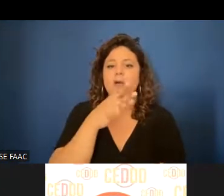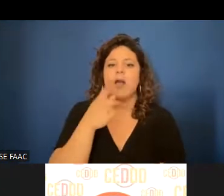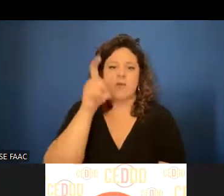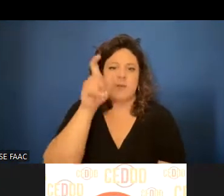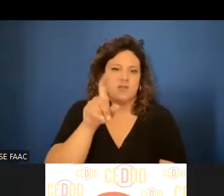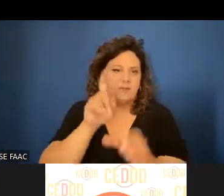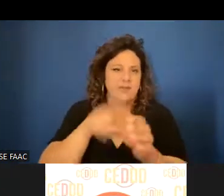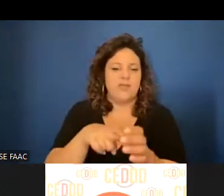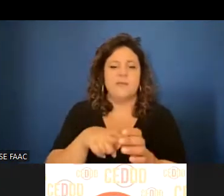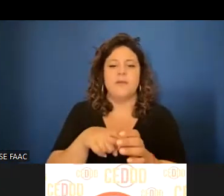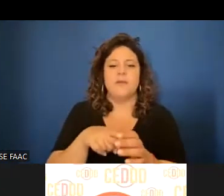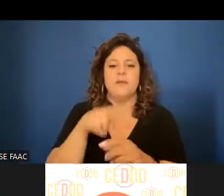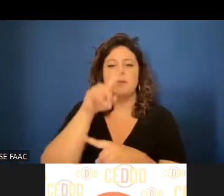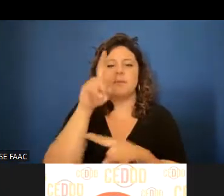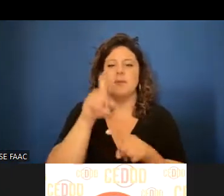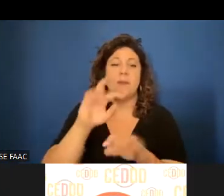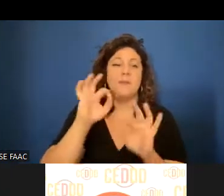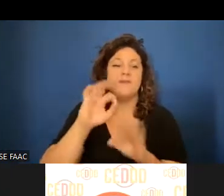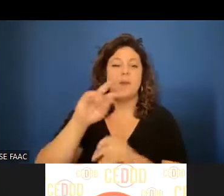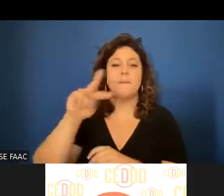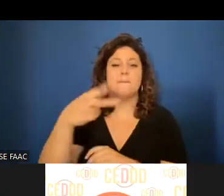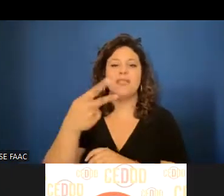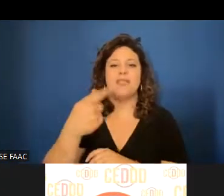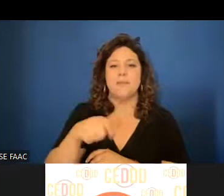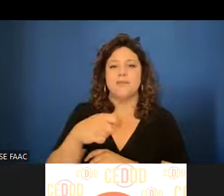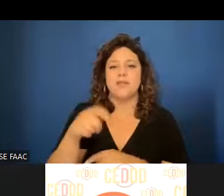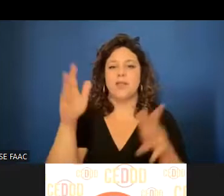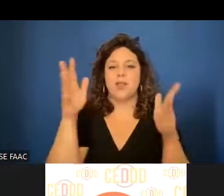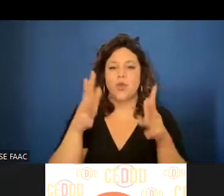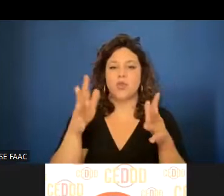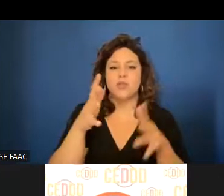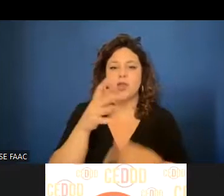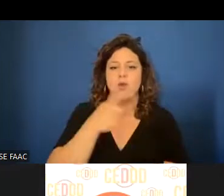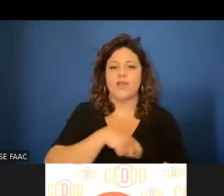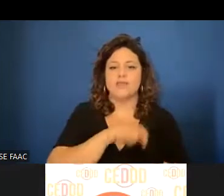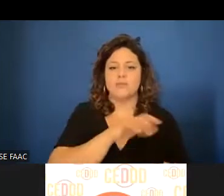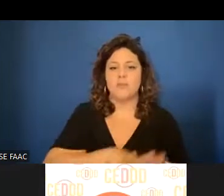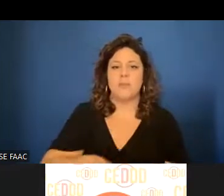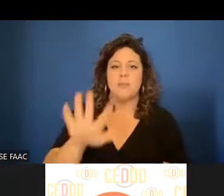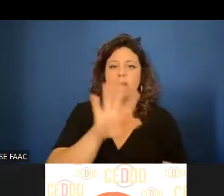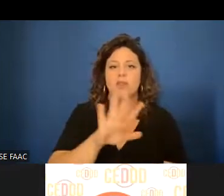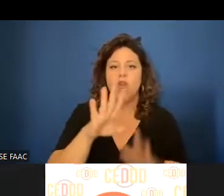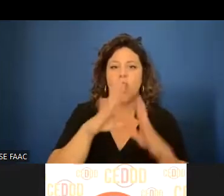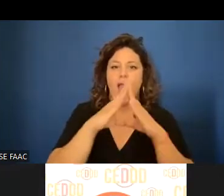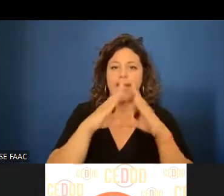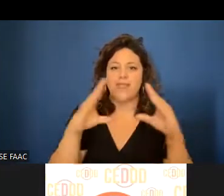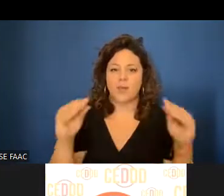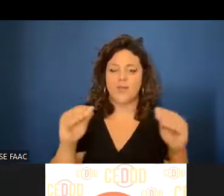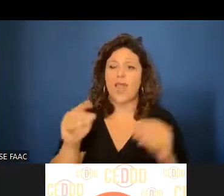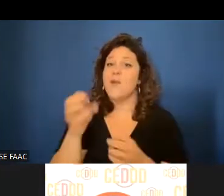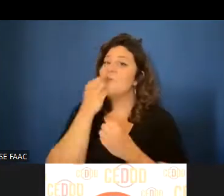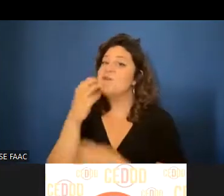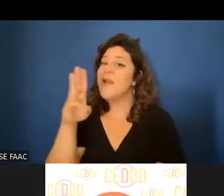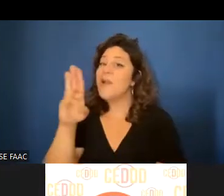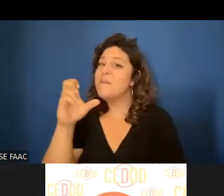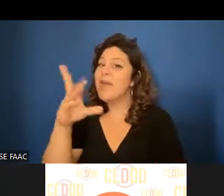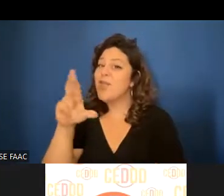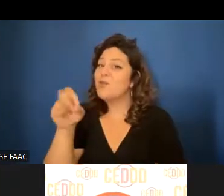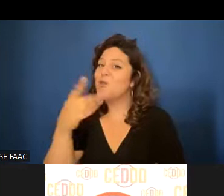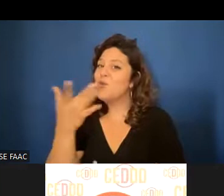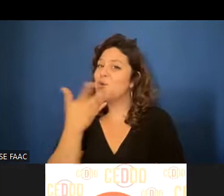no, sinceramente, no he visto apenas difusión ni por entes sociales, ni, bueno, ni por asociaciones, ni ningún